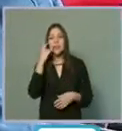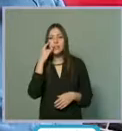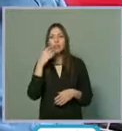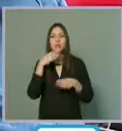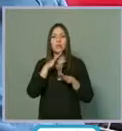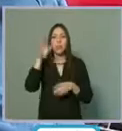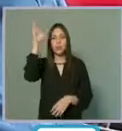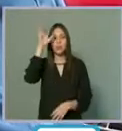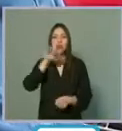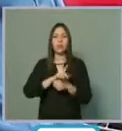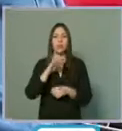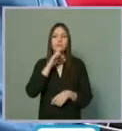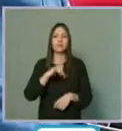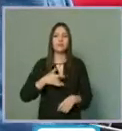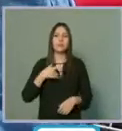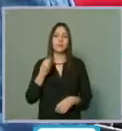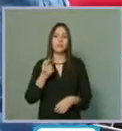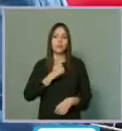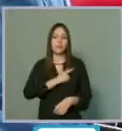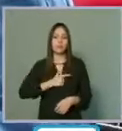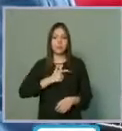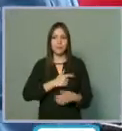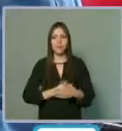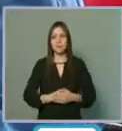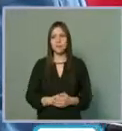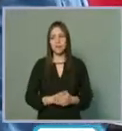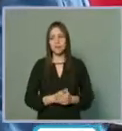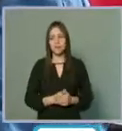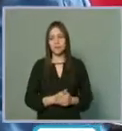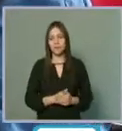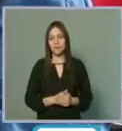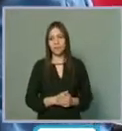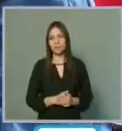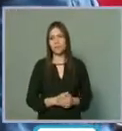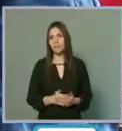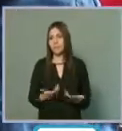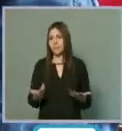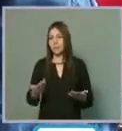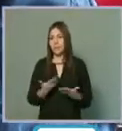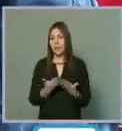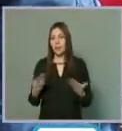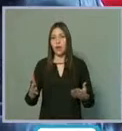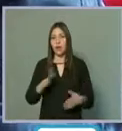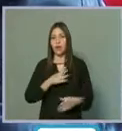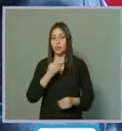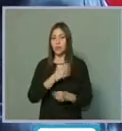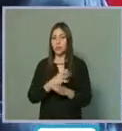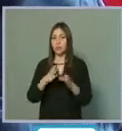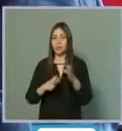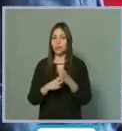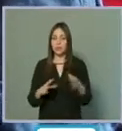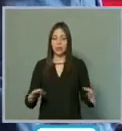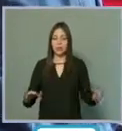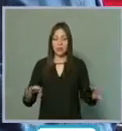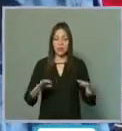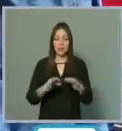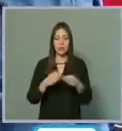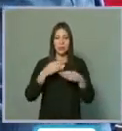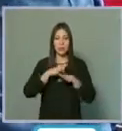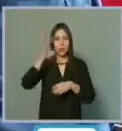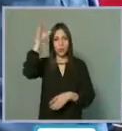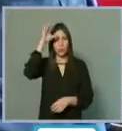cultura rusa, es lo que me da mucho gusto. Ahora no se crea, hay muchos lazos culturales entre Rusia y México,